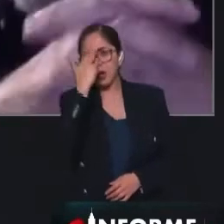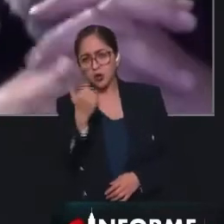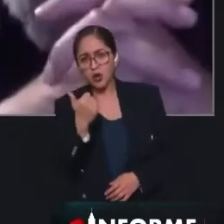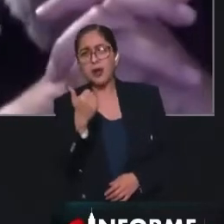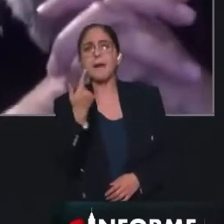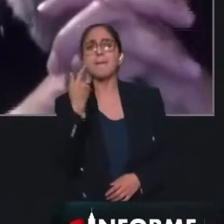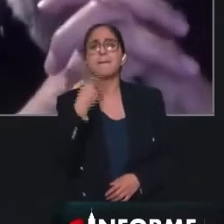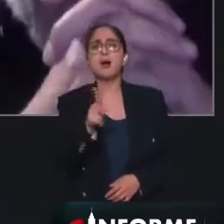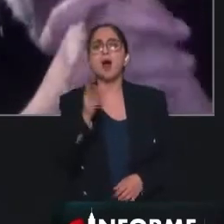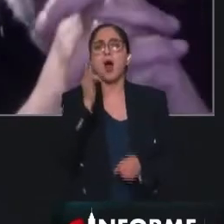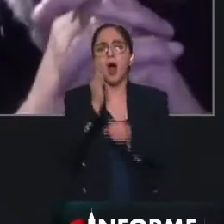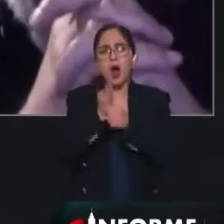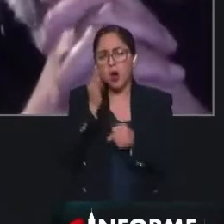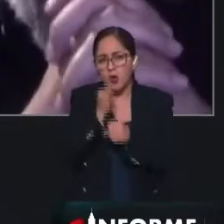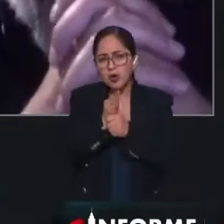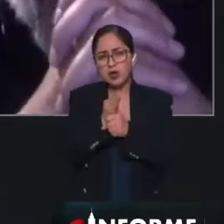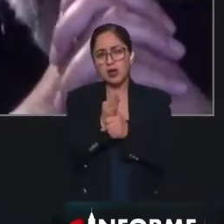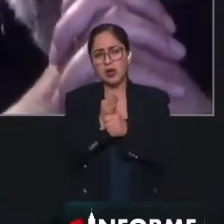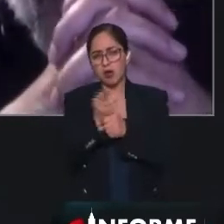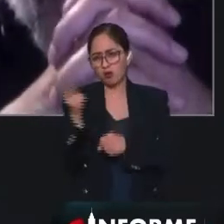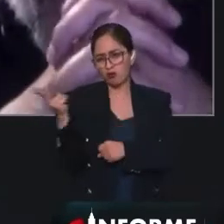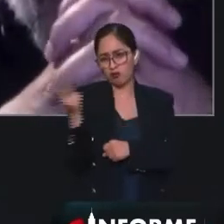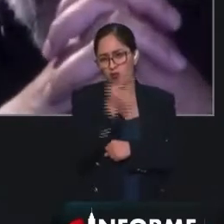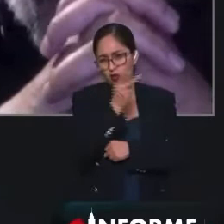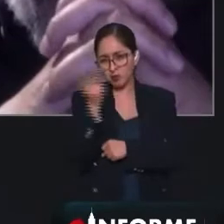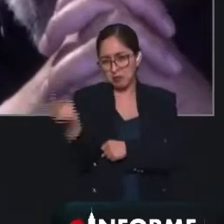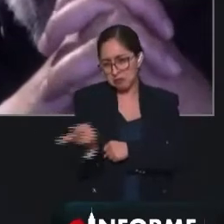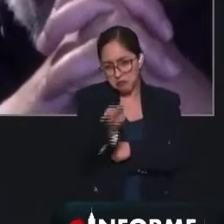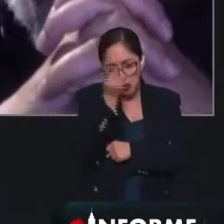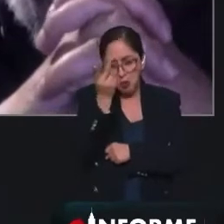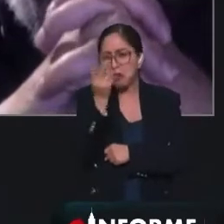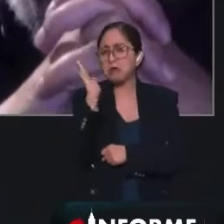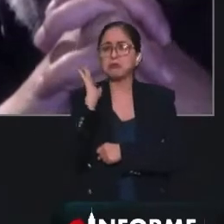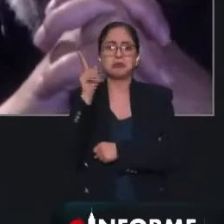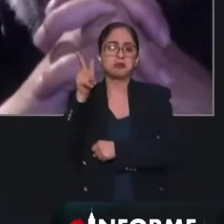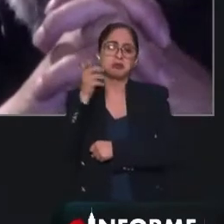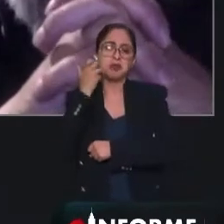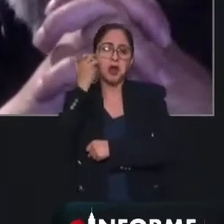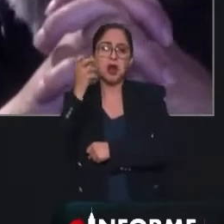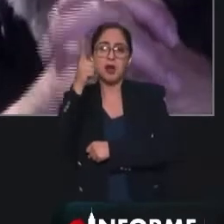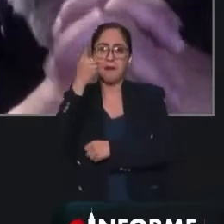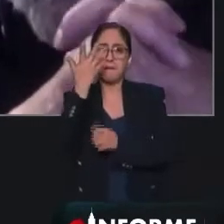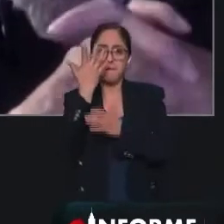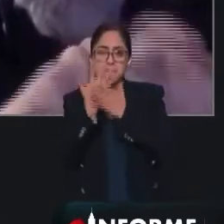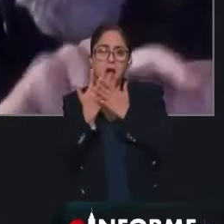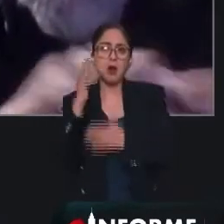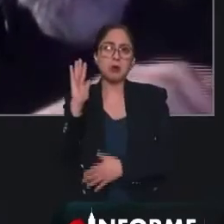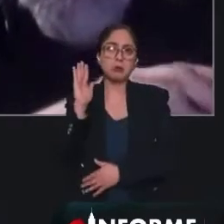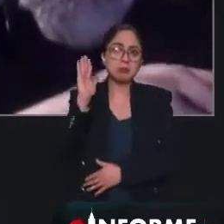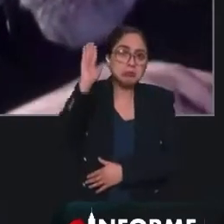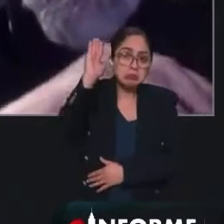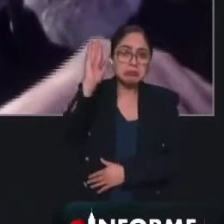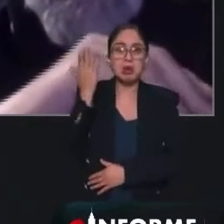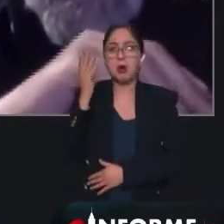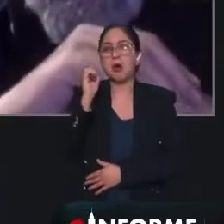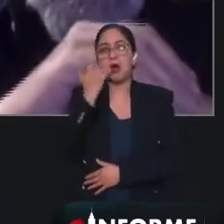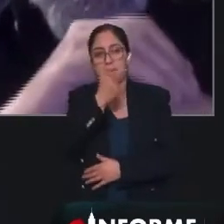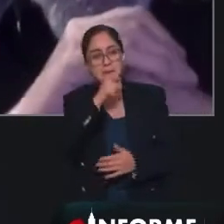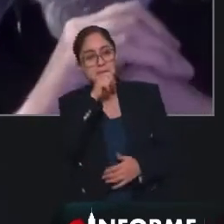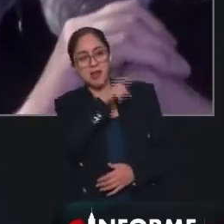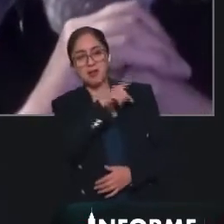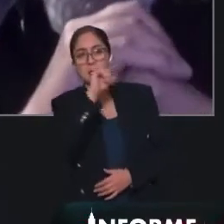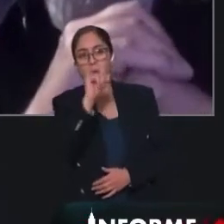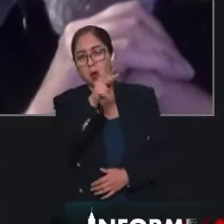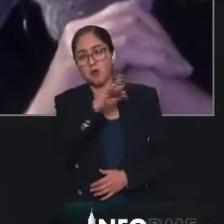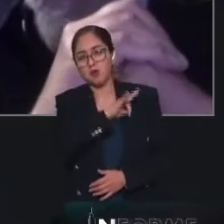Lo que me gustaría preguntarles, y ahí quien lo quiera contestar, ahí alzan la mano y incluso me pueden, también Juan, ahí